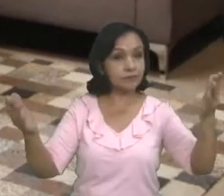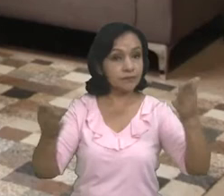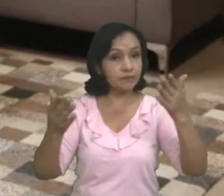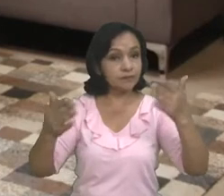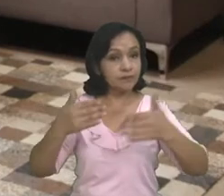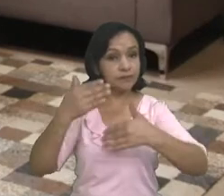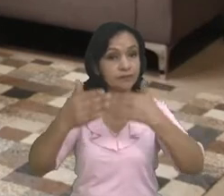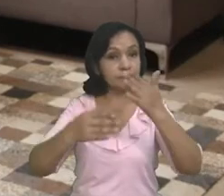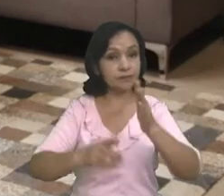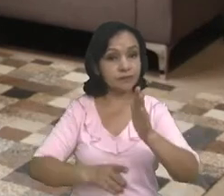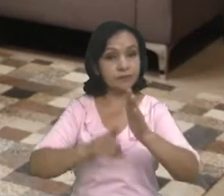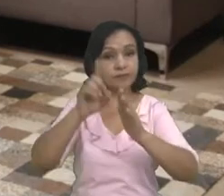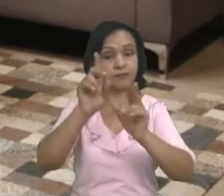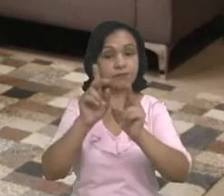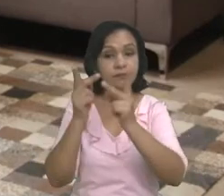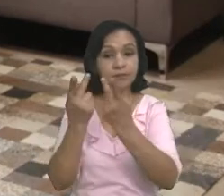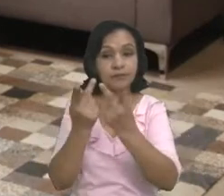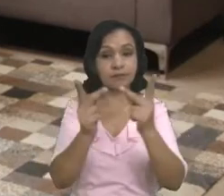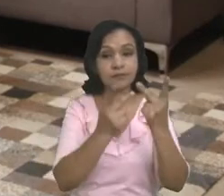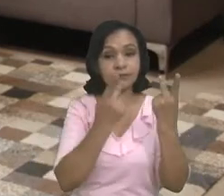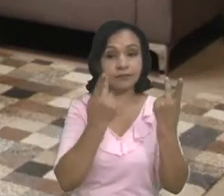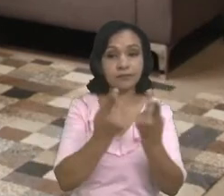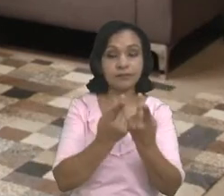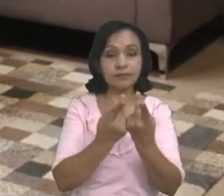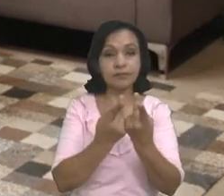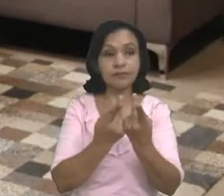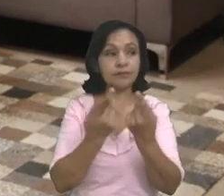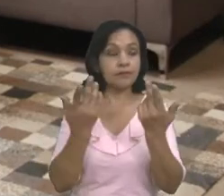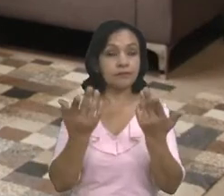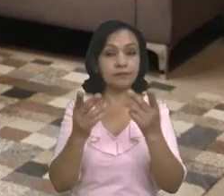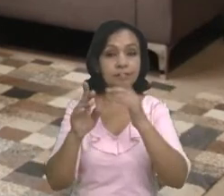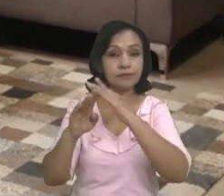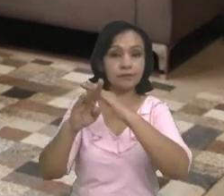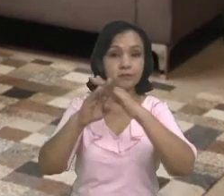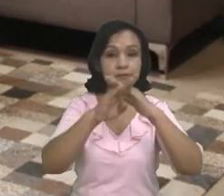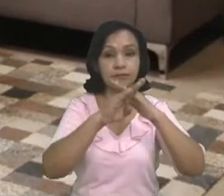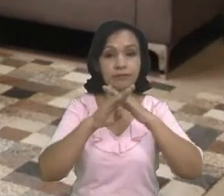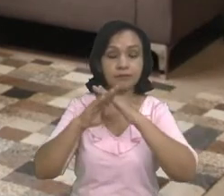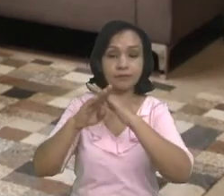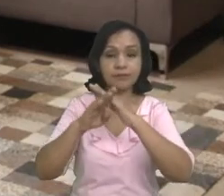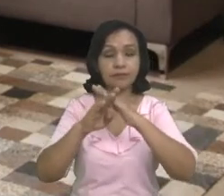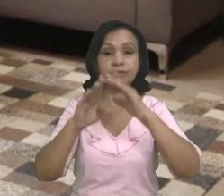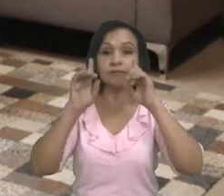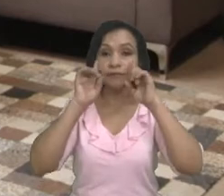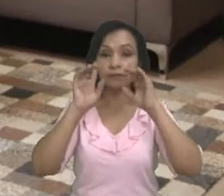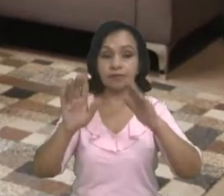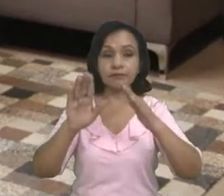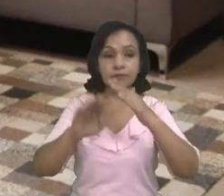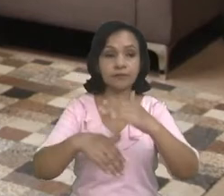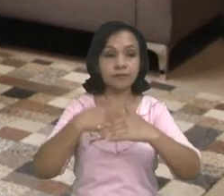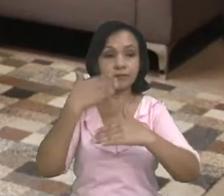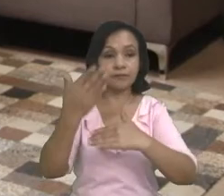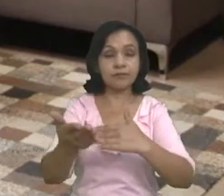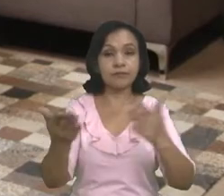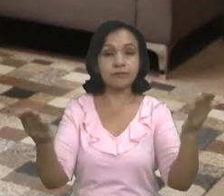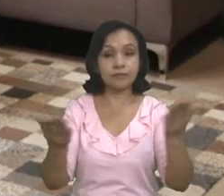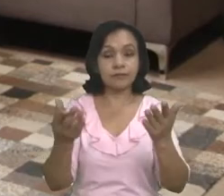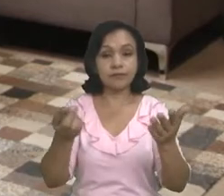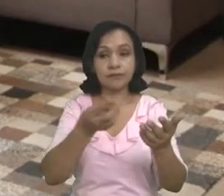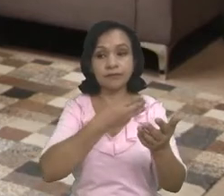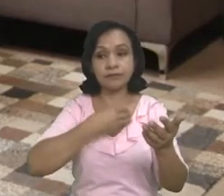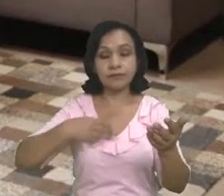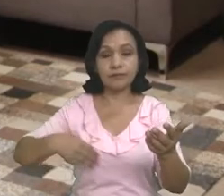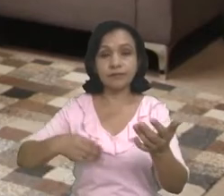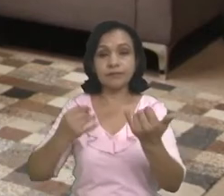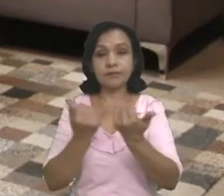nuestro pueblo en función de garantizar métodos de prevención y protección y después cómo avanza el mundo entero también en sus